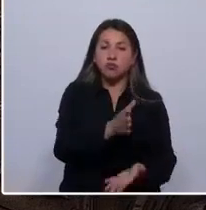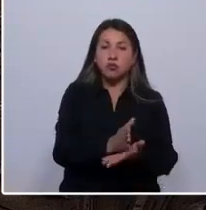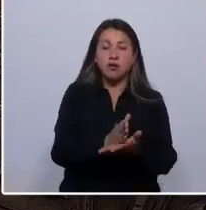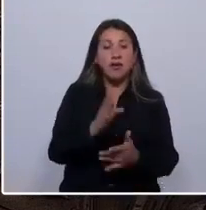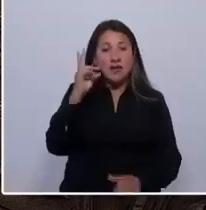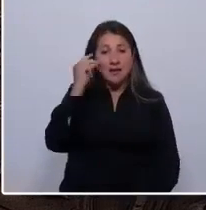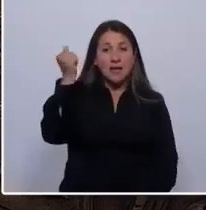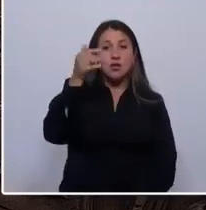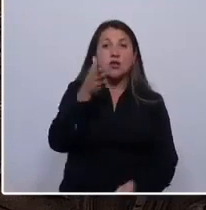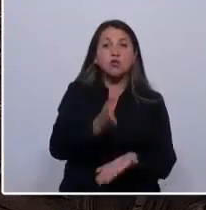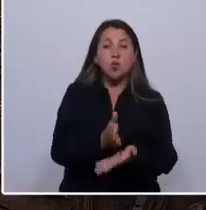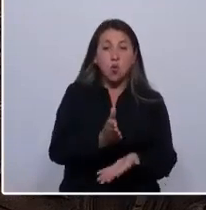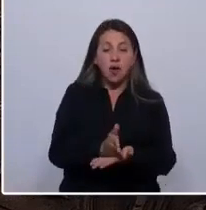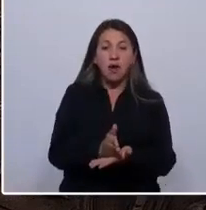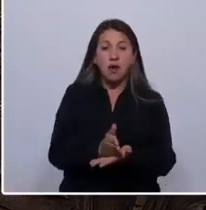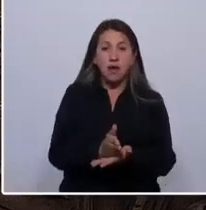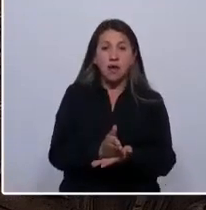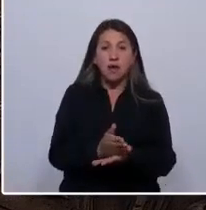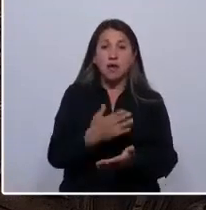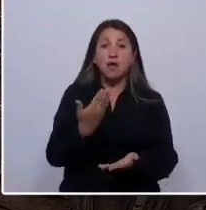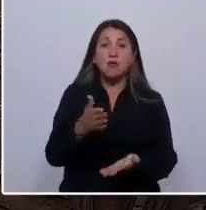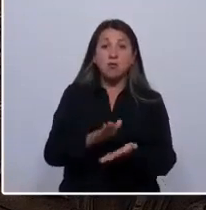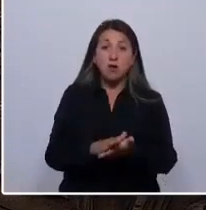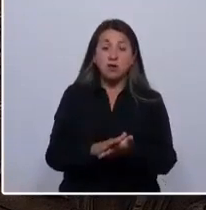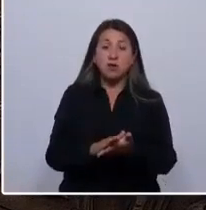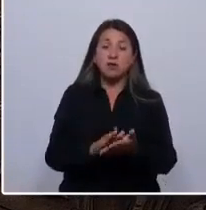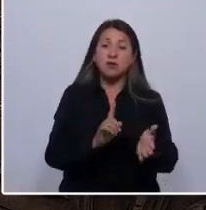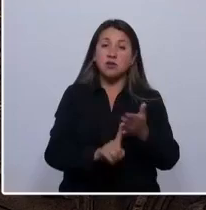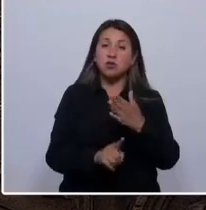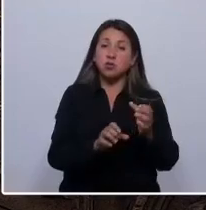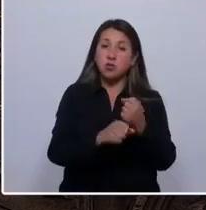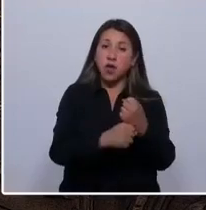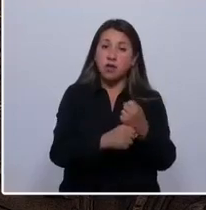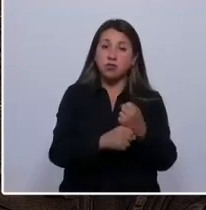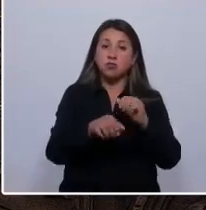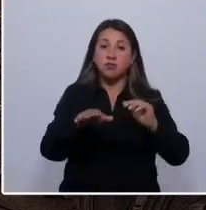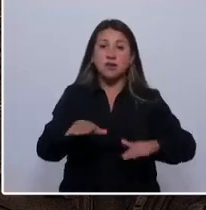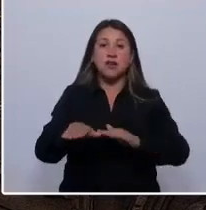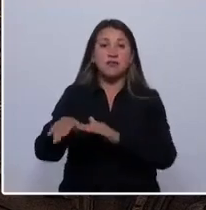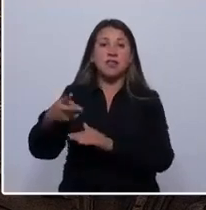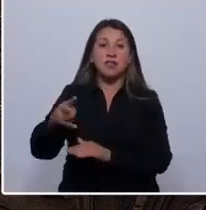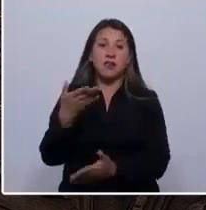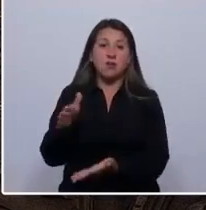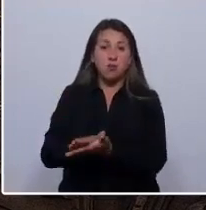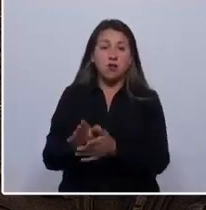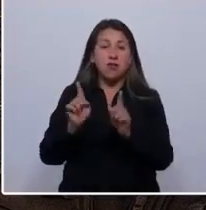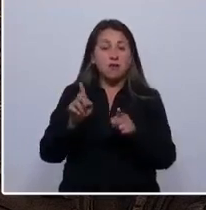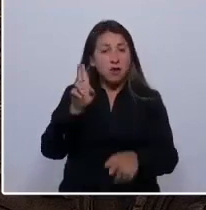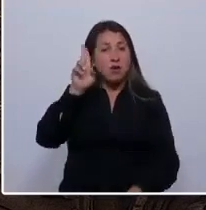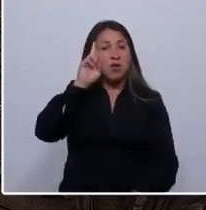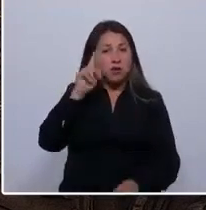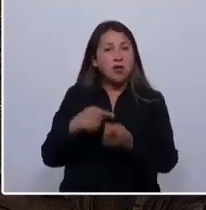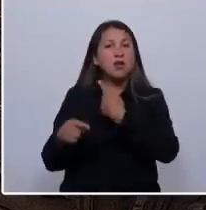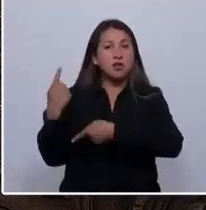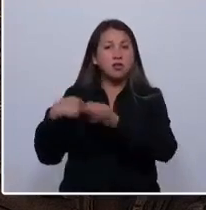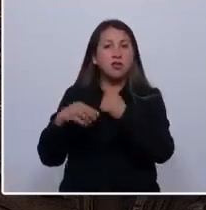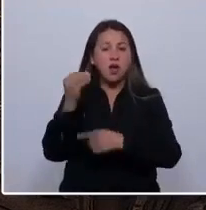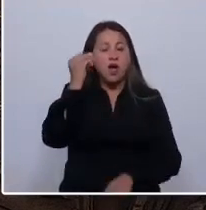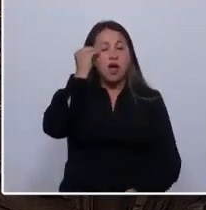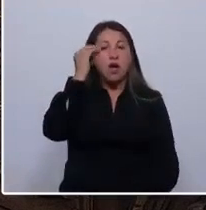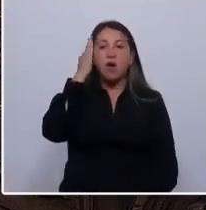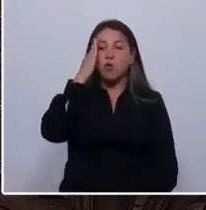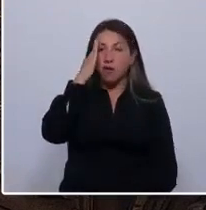esta escuela, muerto y torturado por la caravana de la muerte. Debemos recordar nuestra historia, pero